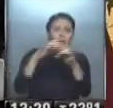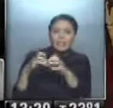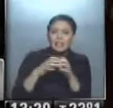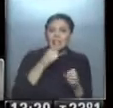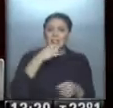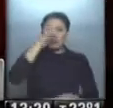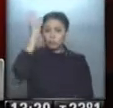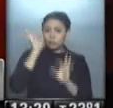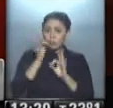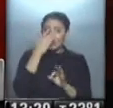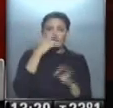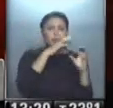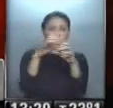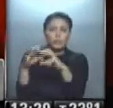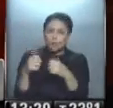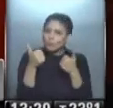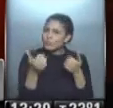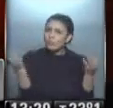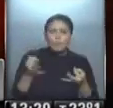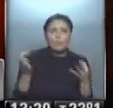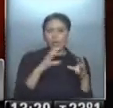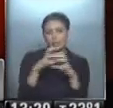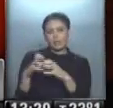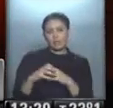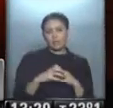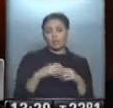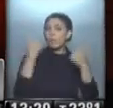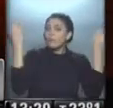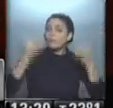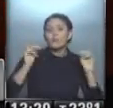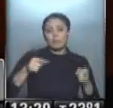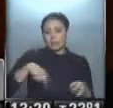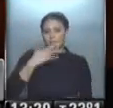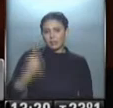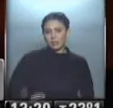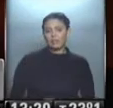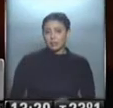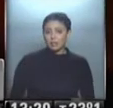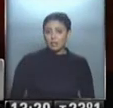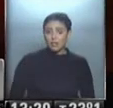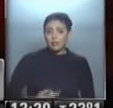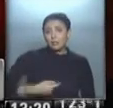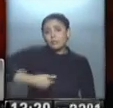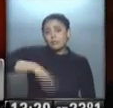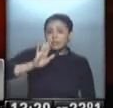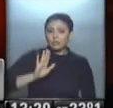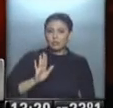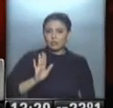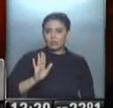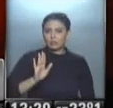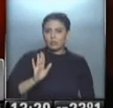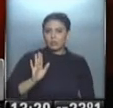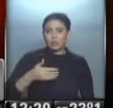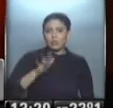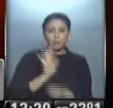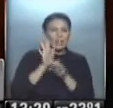después de cada función. Bienvenido sea ese debate y bienvenido sea esta realidad que muchos